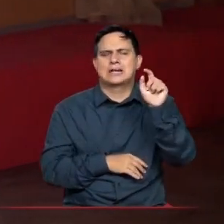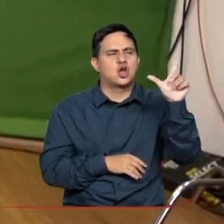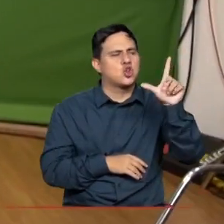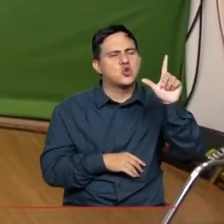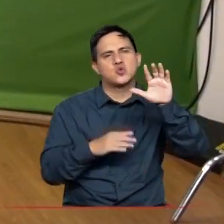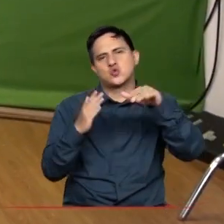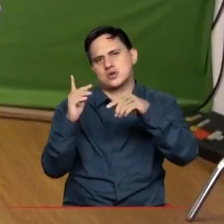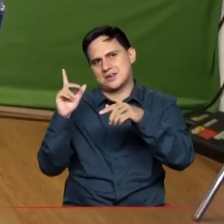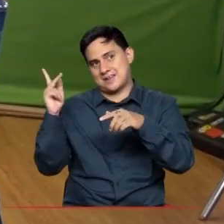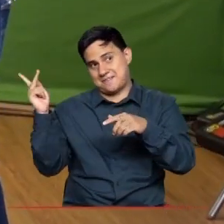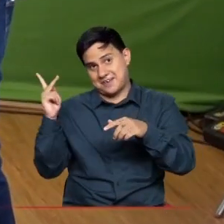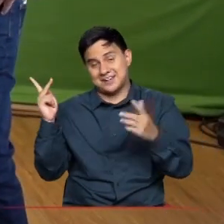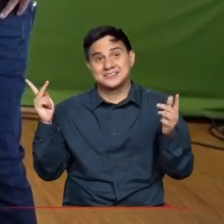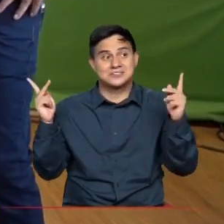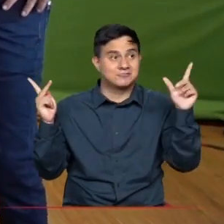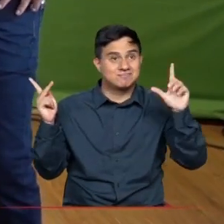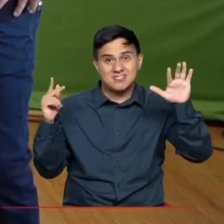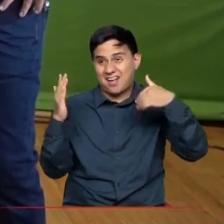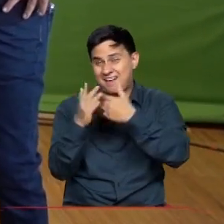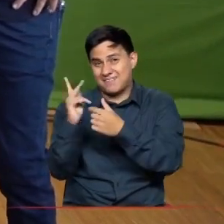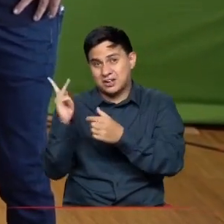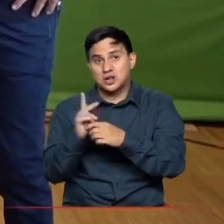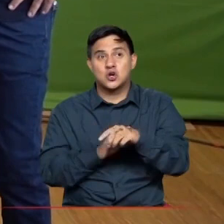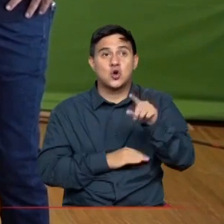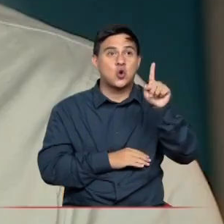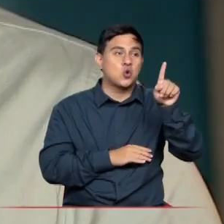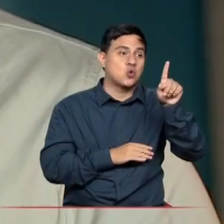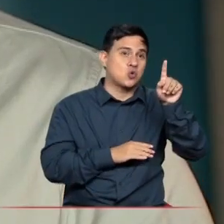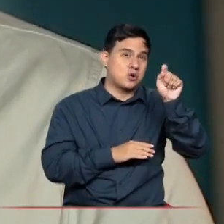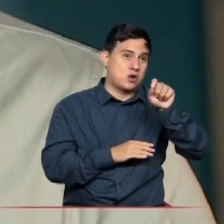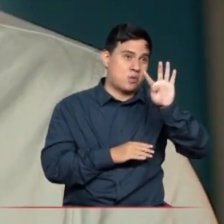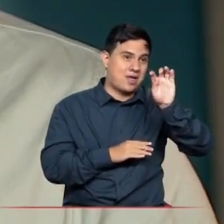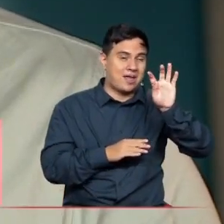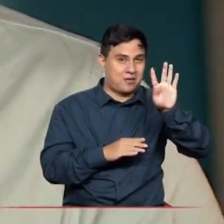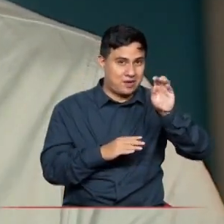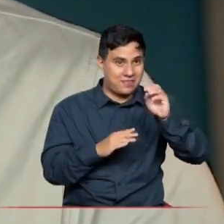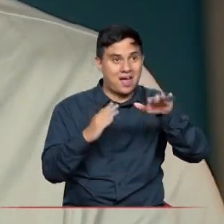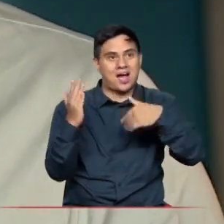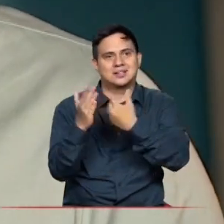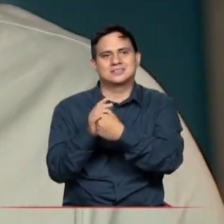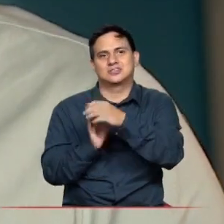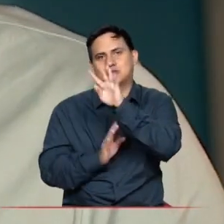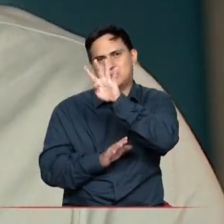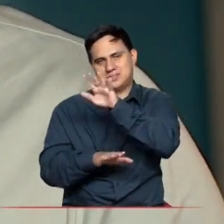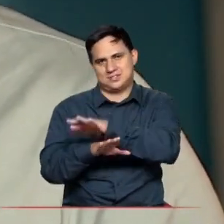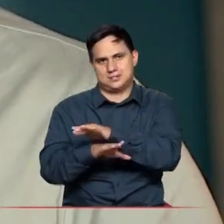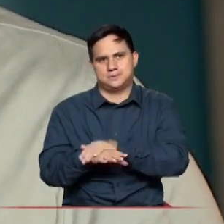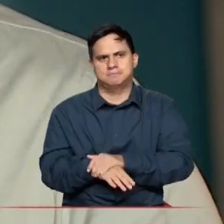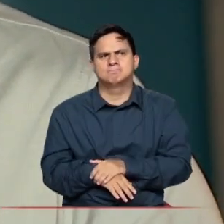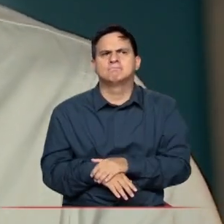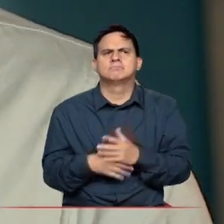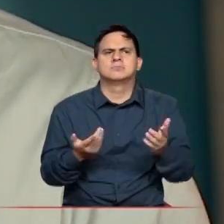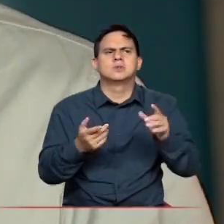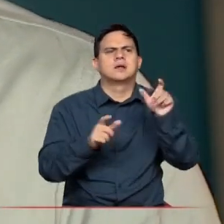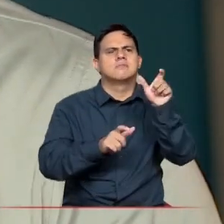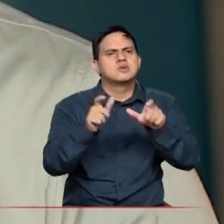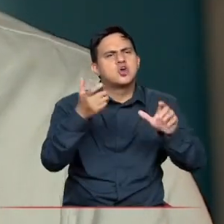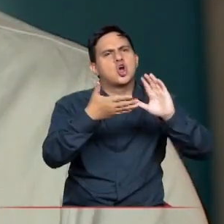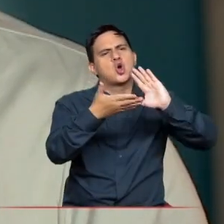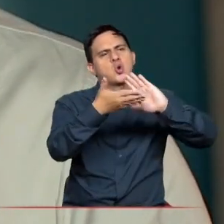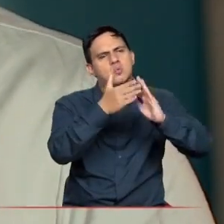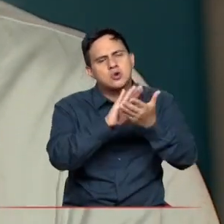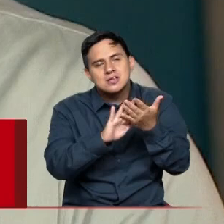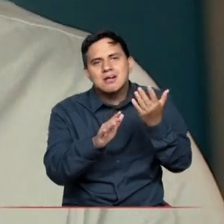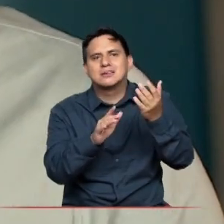de 1:40 a 4 de la tarde. En esta nueva temporada venimos recargados con la comunidad, vamos a participar más con la comunidad, vamos a estar